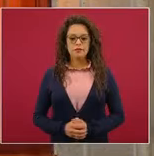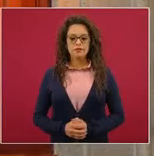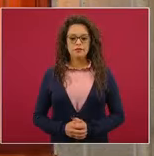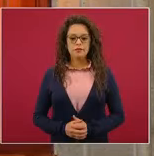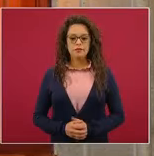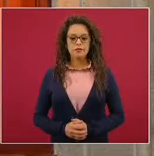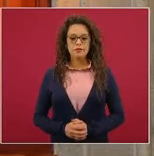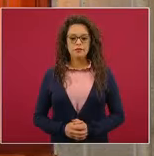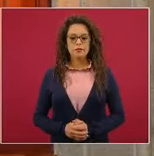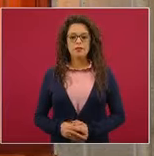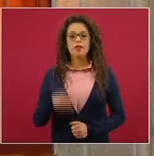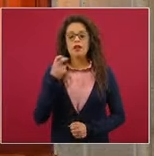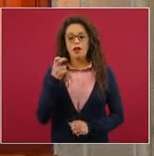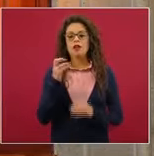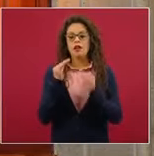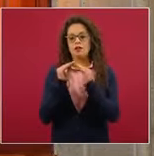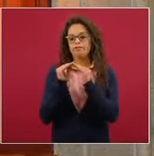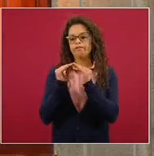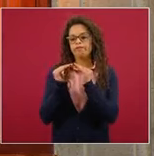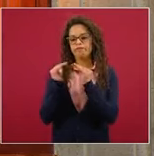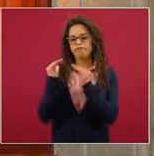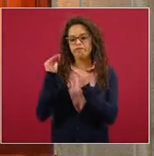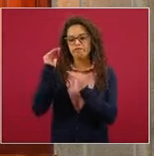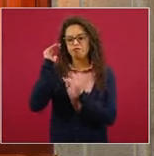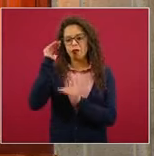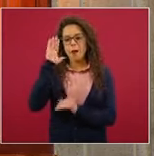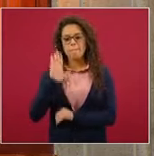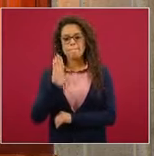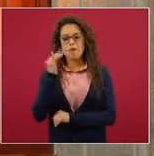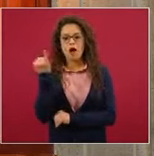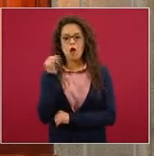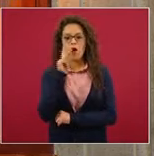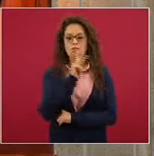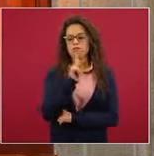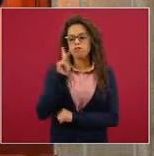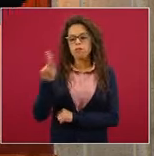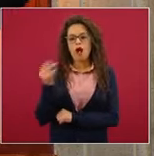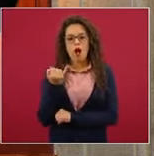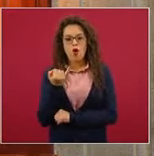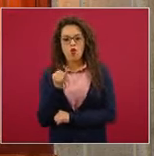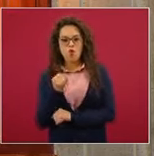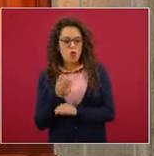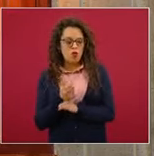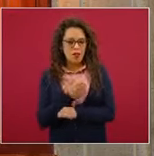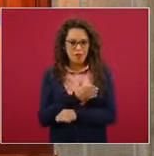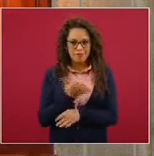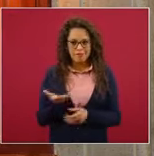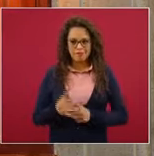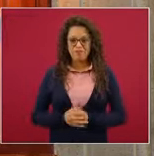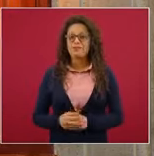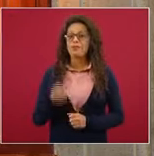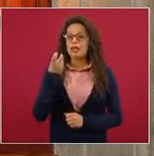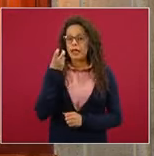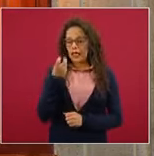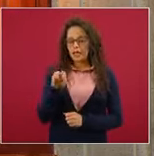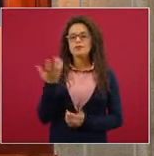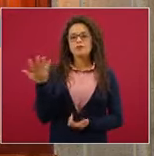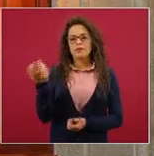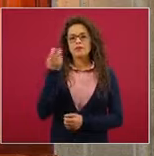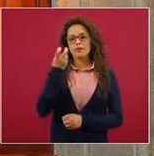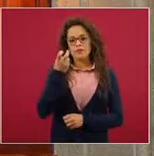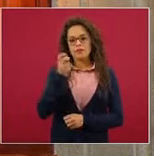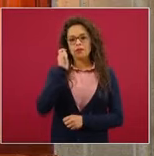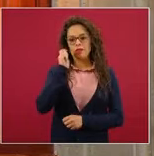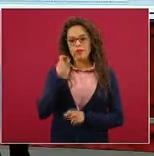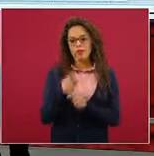una magnitud prácticamente similar a la que tuvieron en junio. Y entonces de seguro esto es lo que está haciendo que la curva por